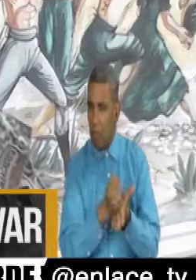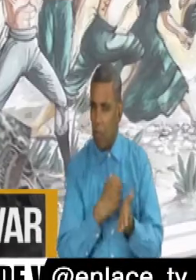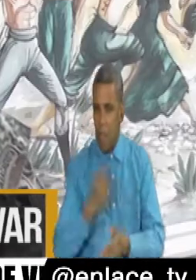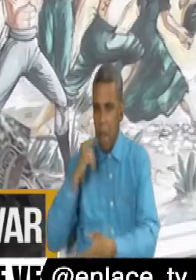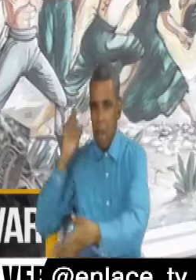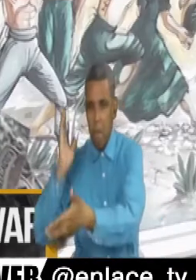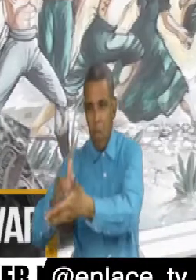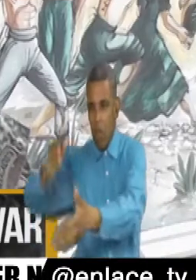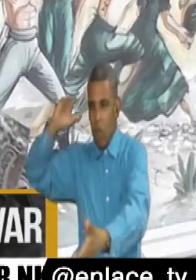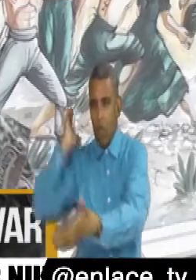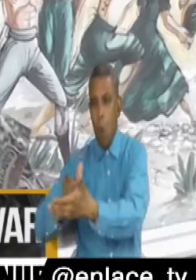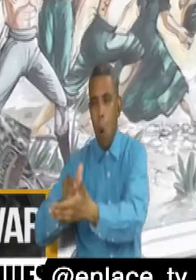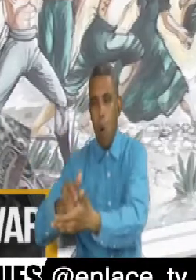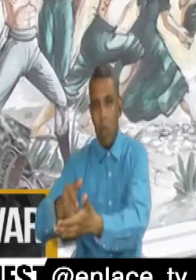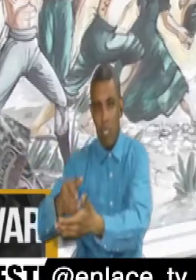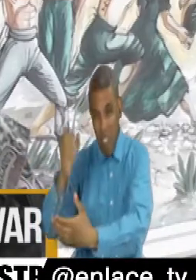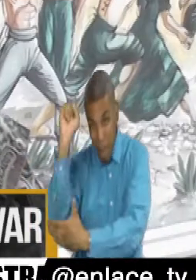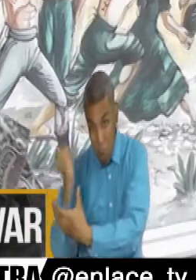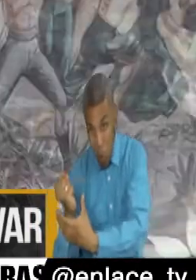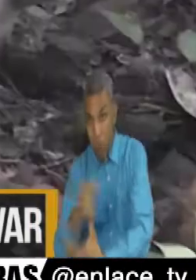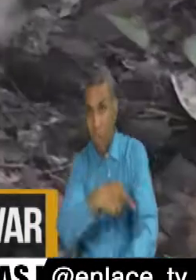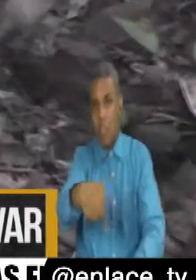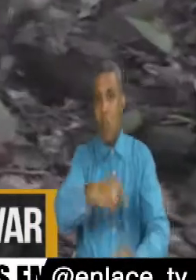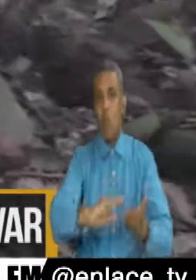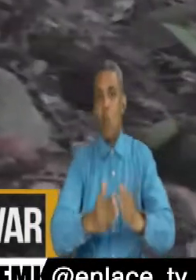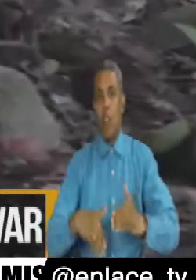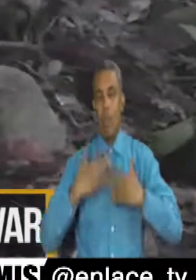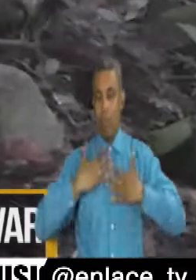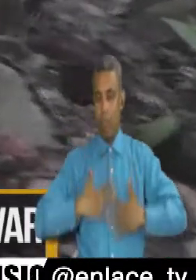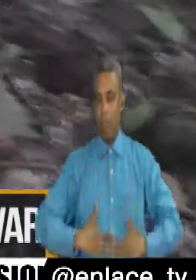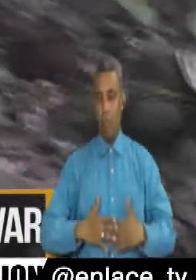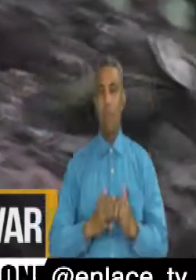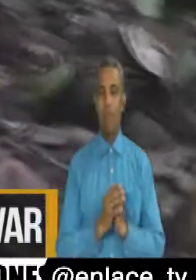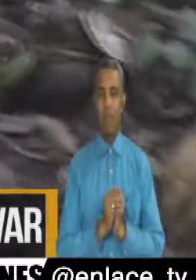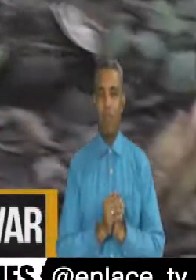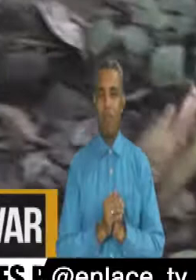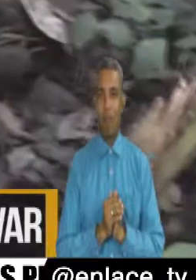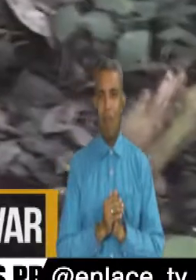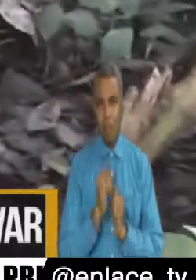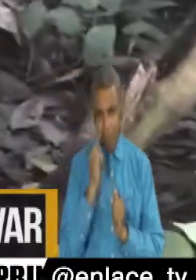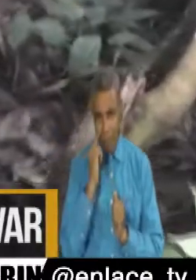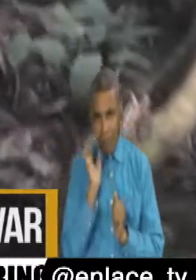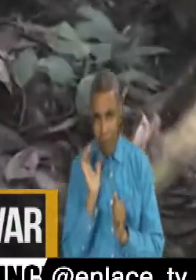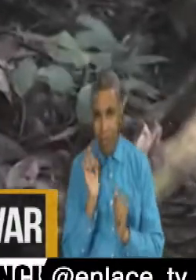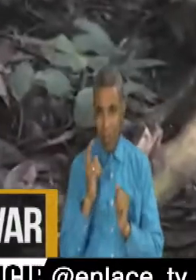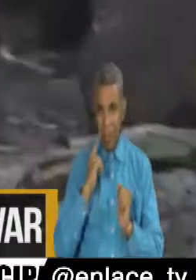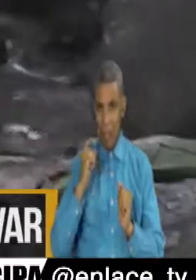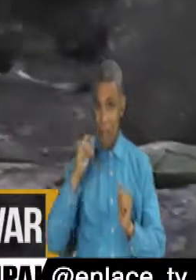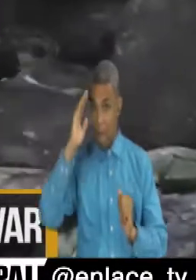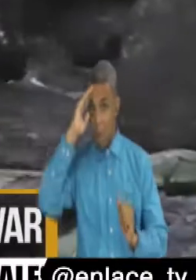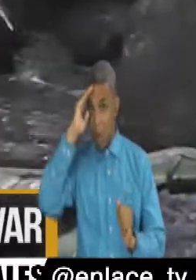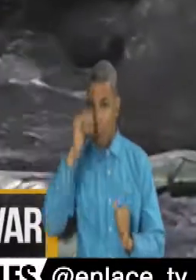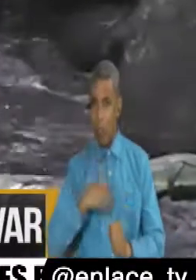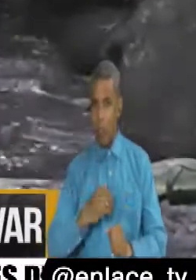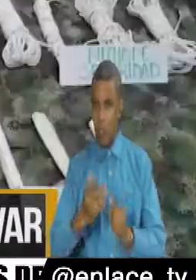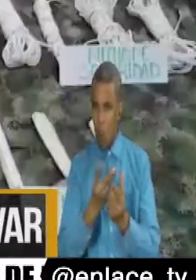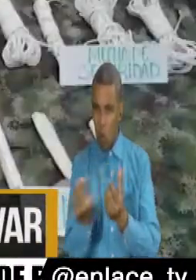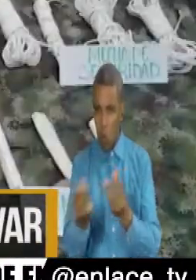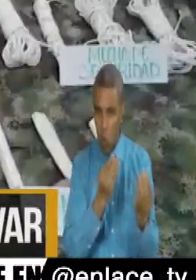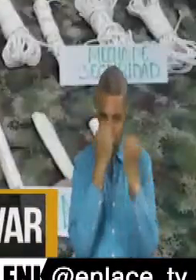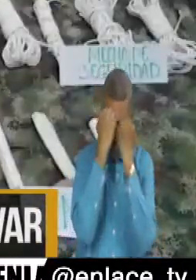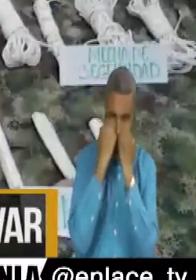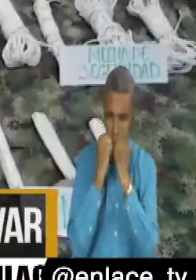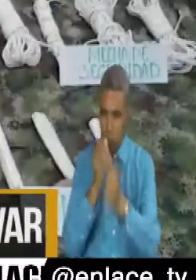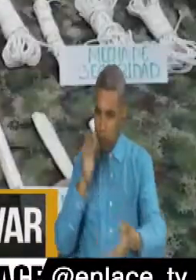que atenten contra la población civil y la fuerza pública. Este resultado forma parte del Plan Victoria de Estabilización y Consolidación que adelanta